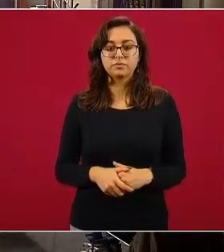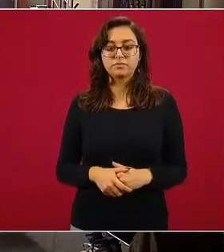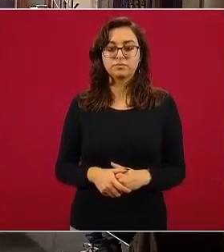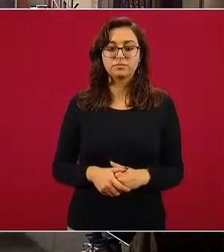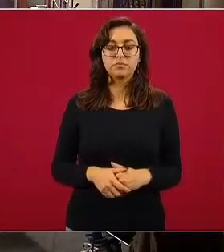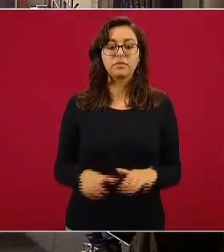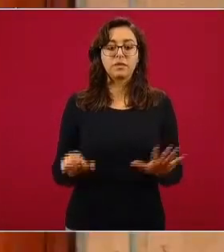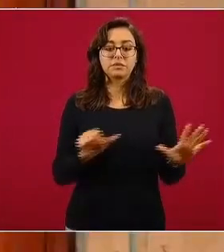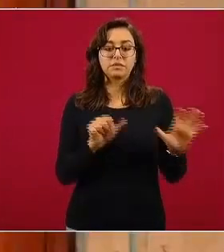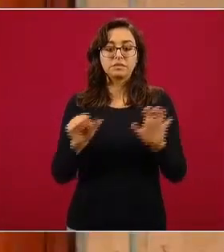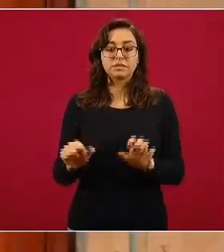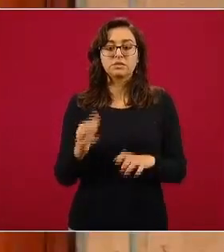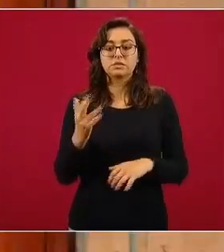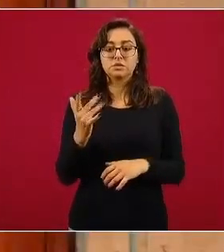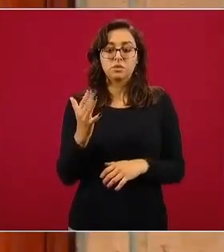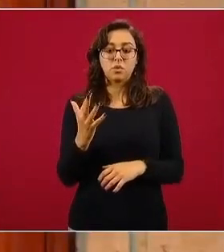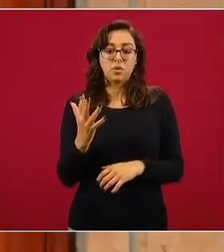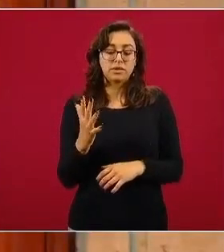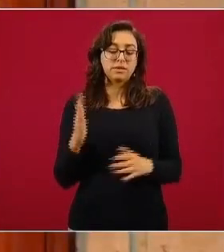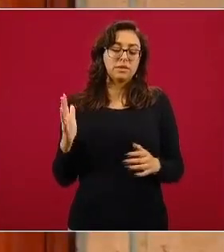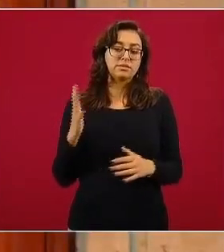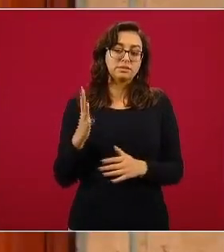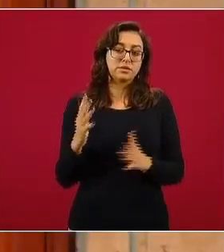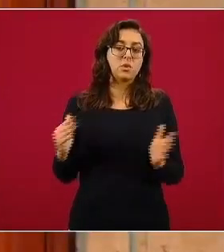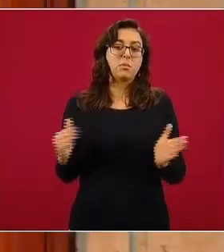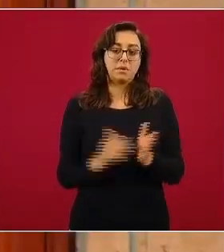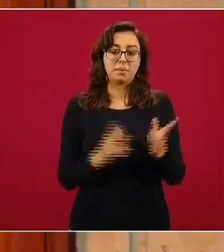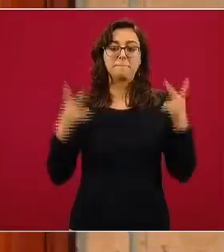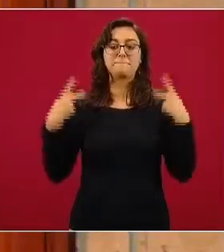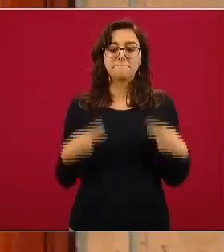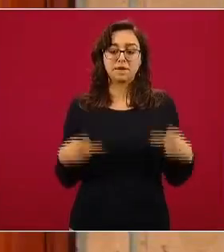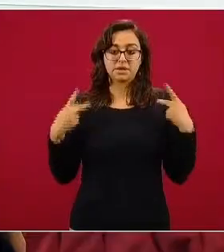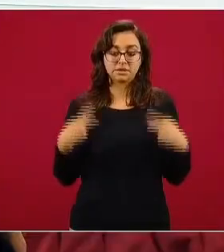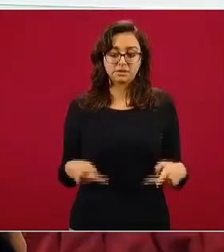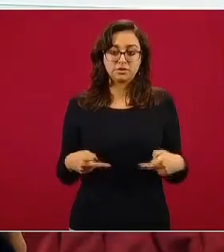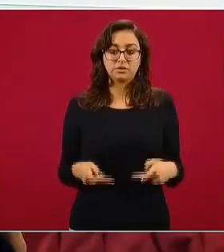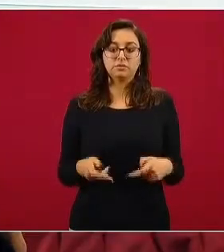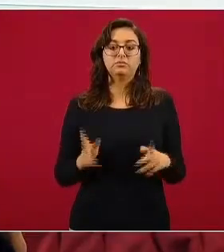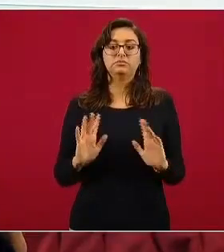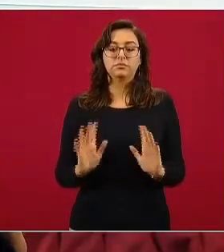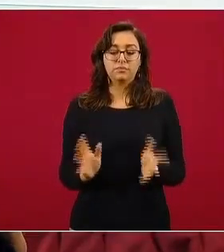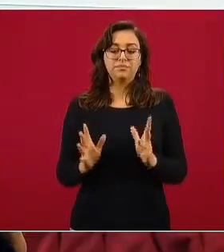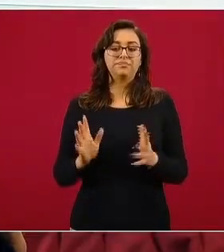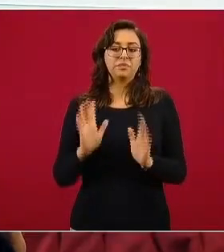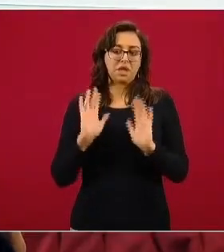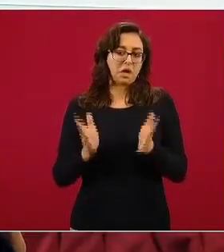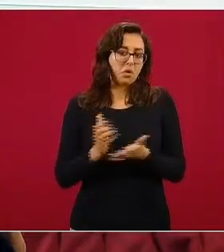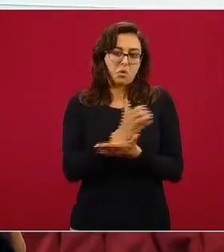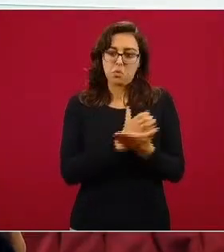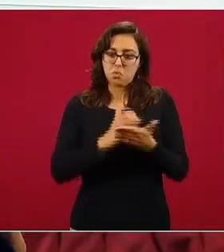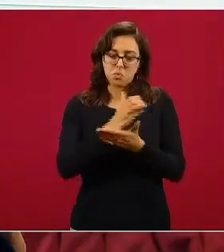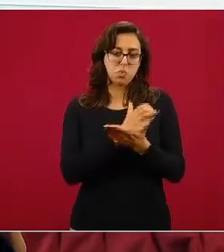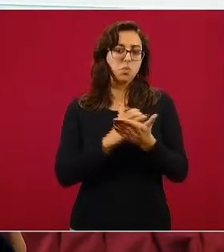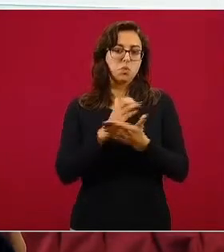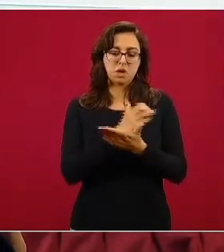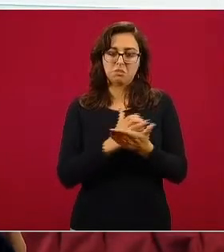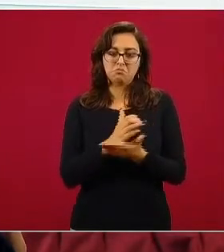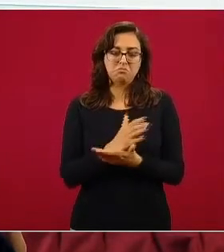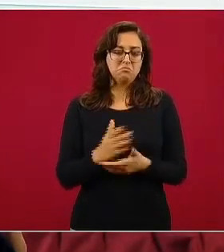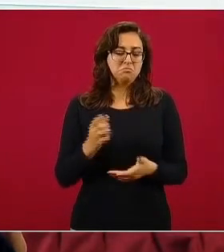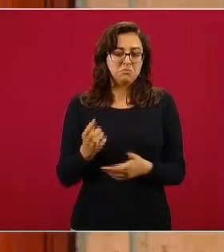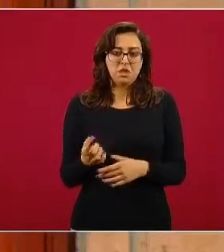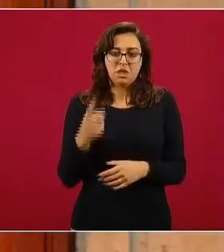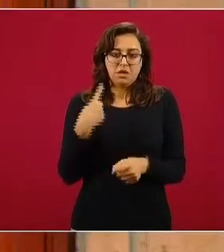de 655.000 también son las personas que están ya estimadas como recuperadas, que ya han vencido